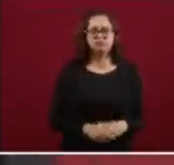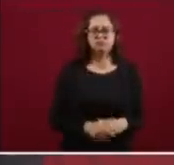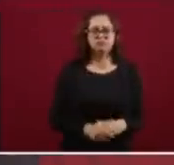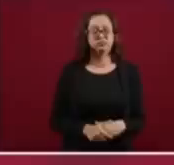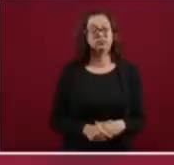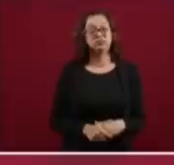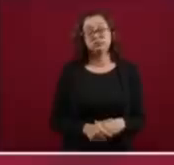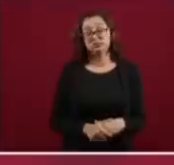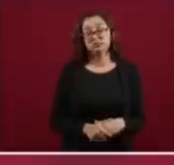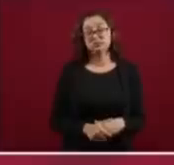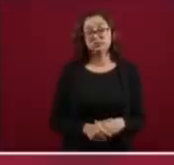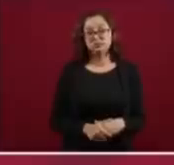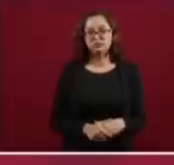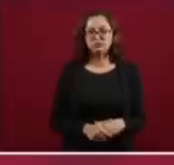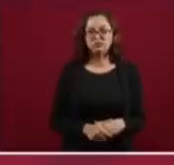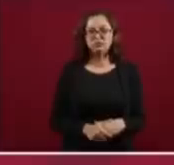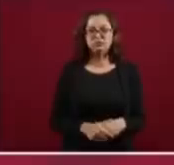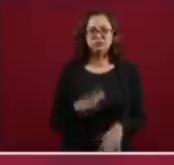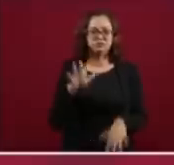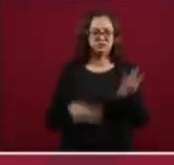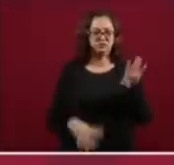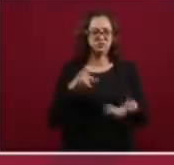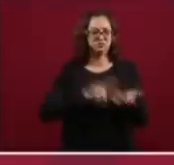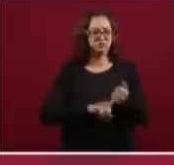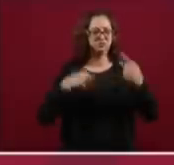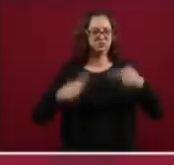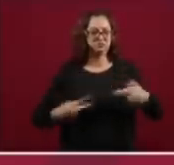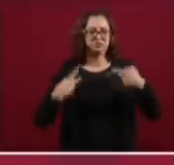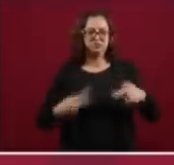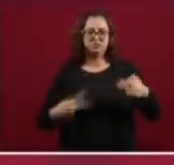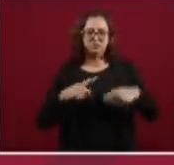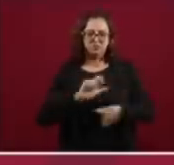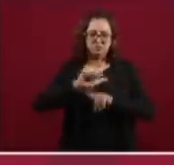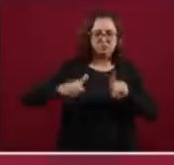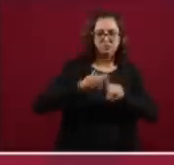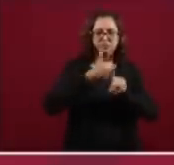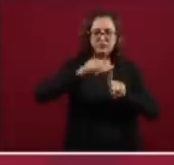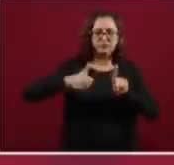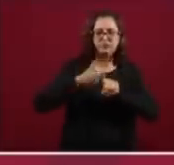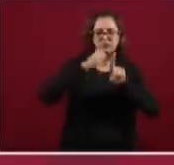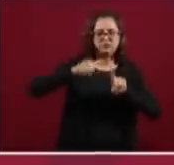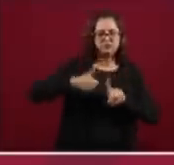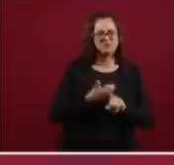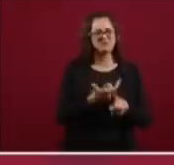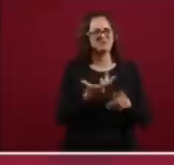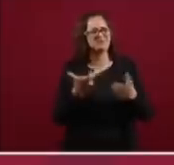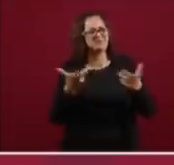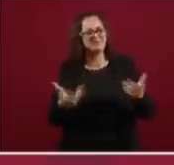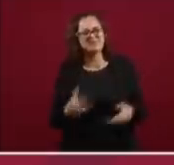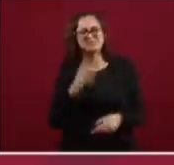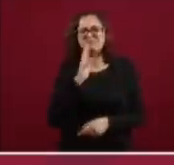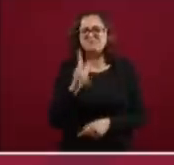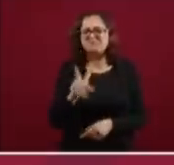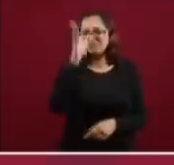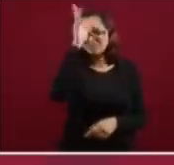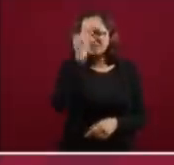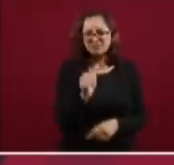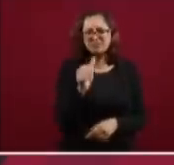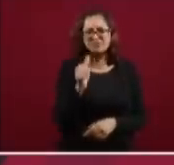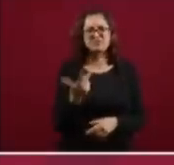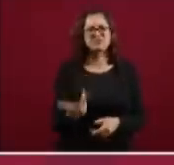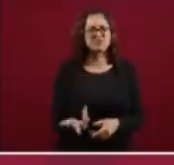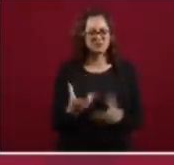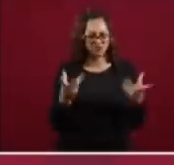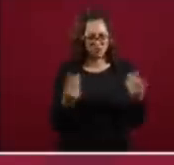hasta con ayudantes mejor que se pongan de acuerdo los presidentes municipales y se vayan en un solo